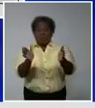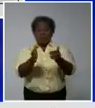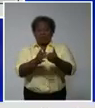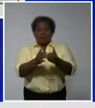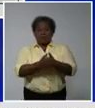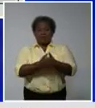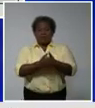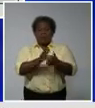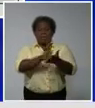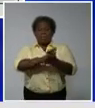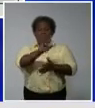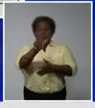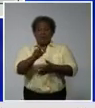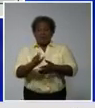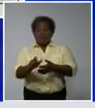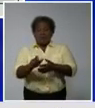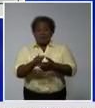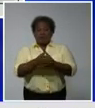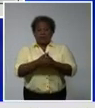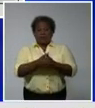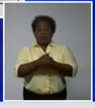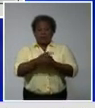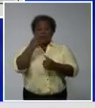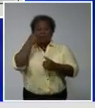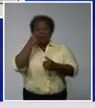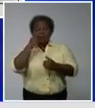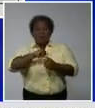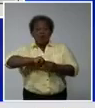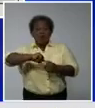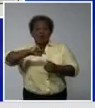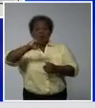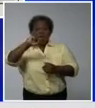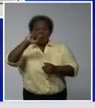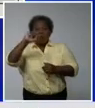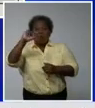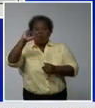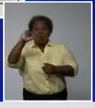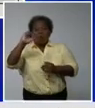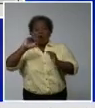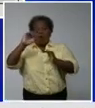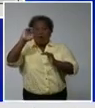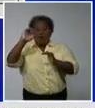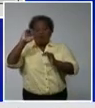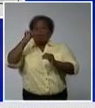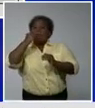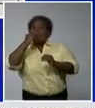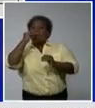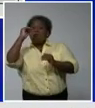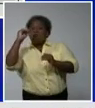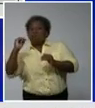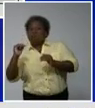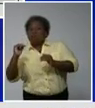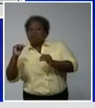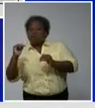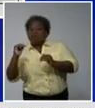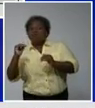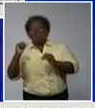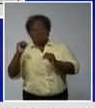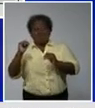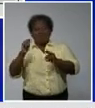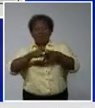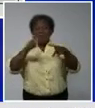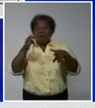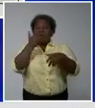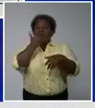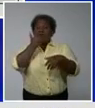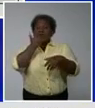Mayabeque, una curva alta que tiende tal vez a disminuir y con la mayor tasa en